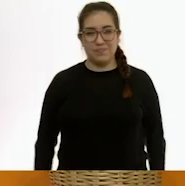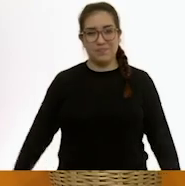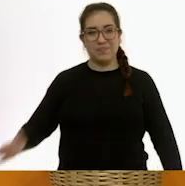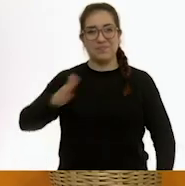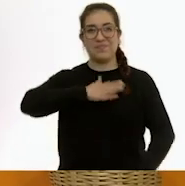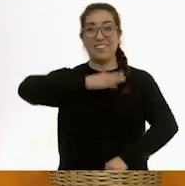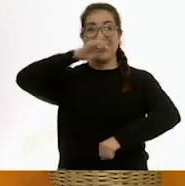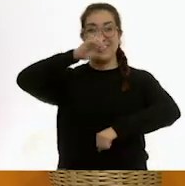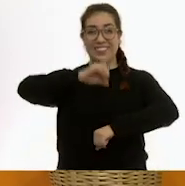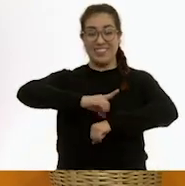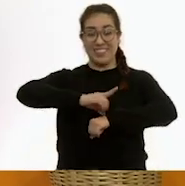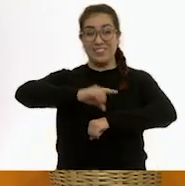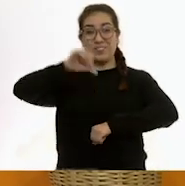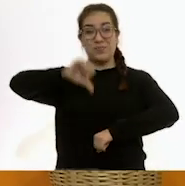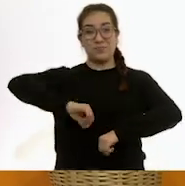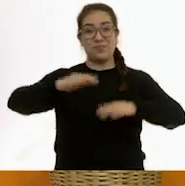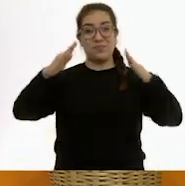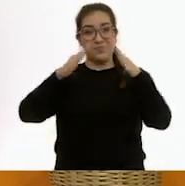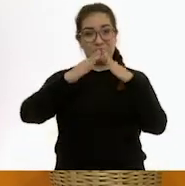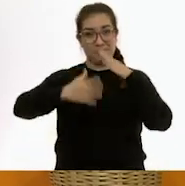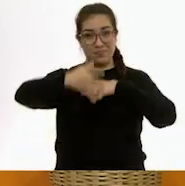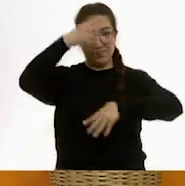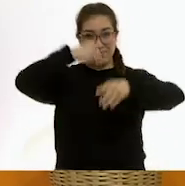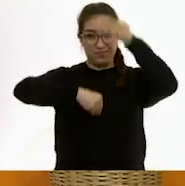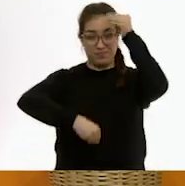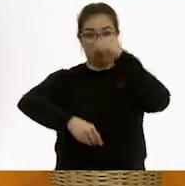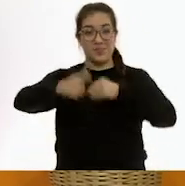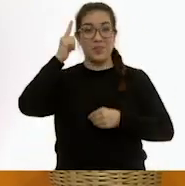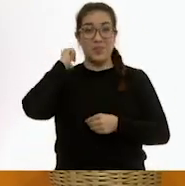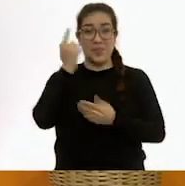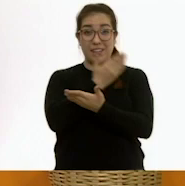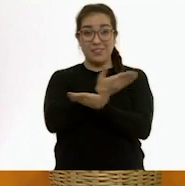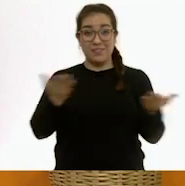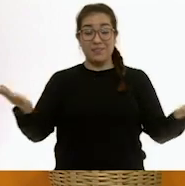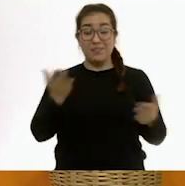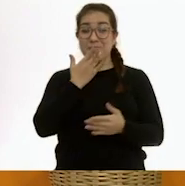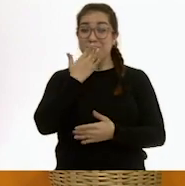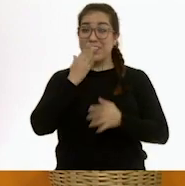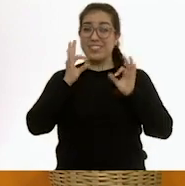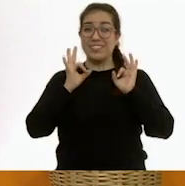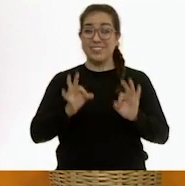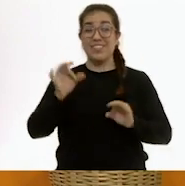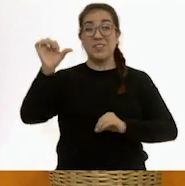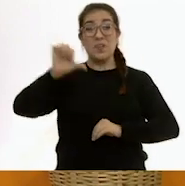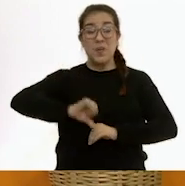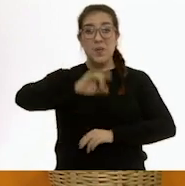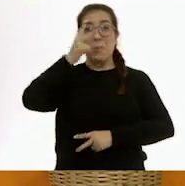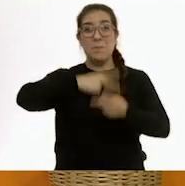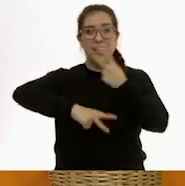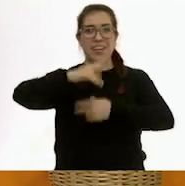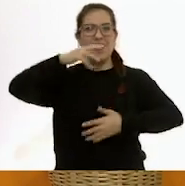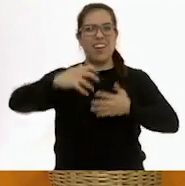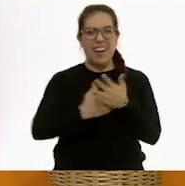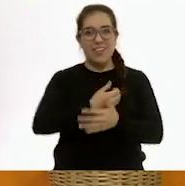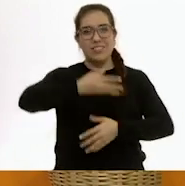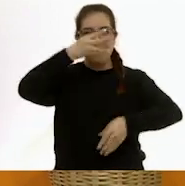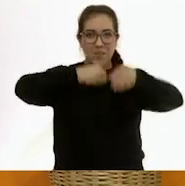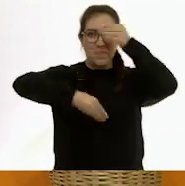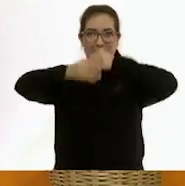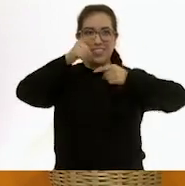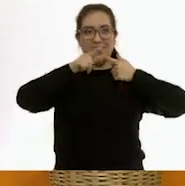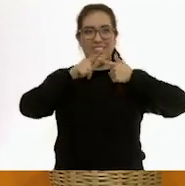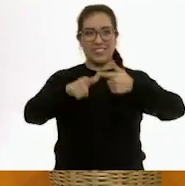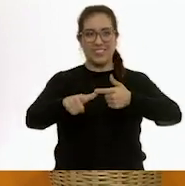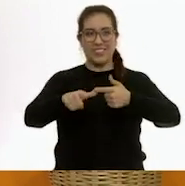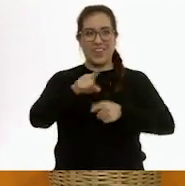Muy buen día. Esto es Aprende en Casa. Espero que se encuentren muy bien y vengan con todas las ganas de seguir aprendiendo. Seguro